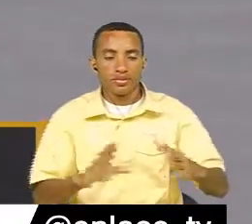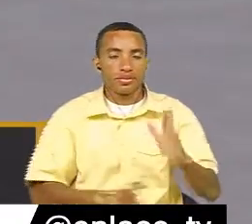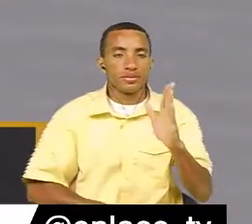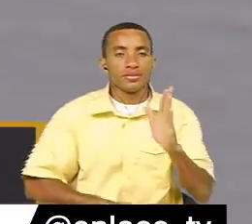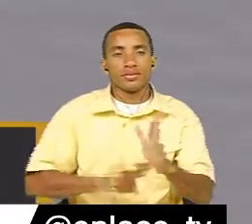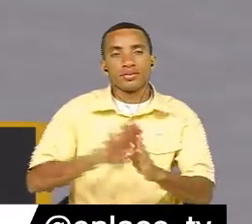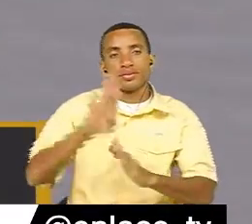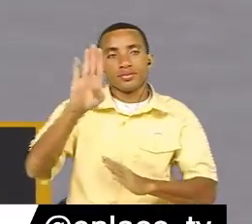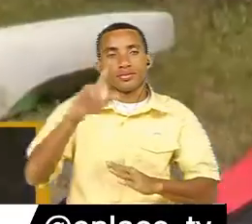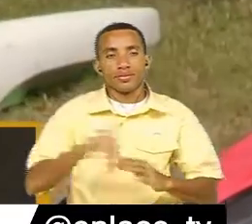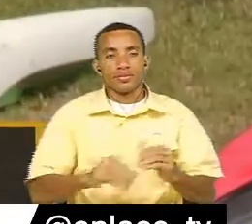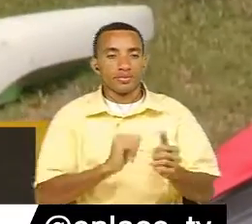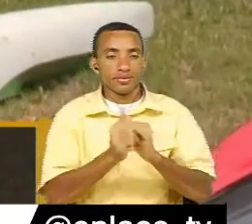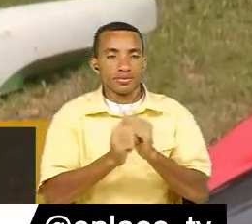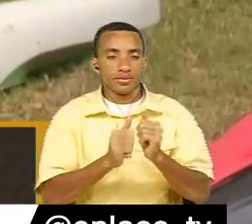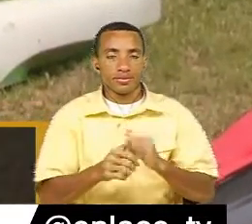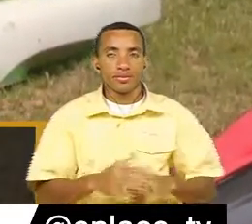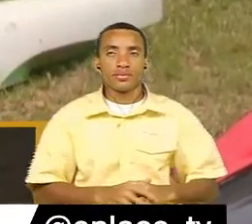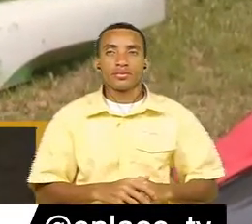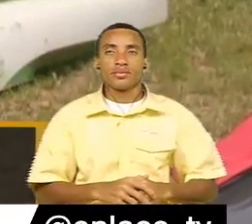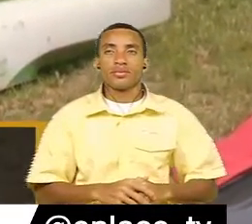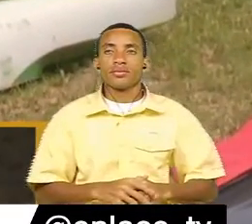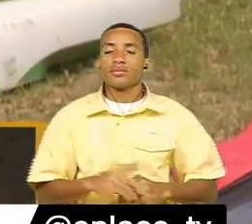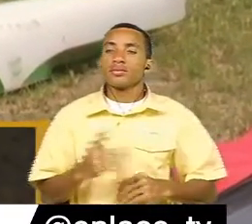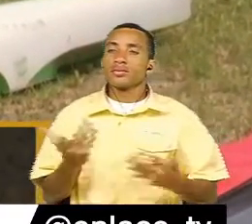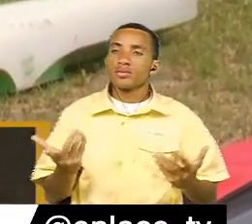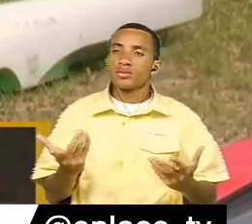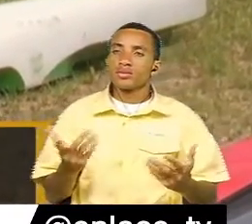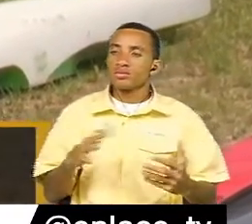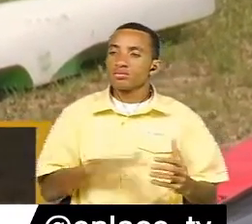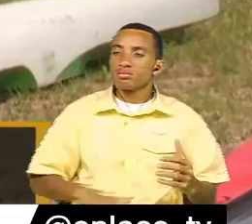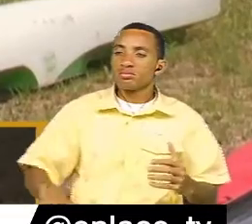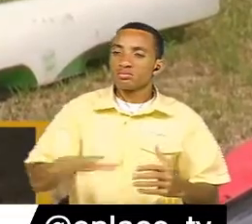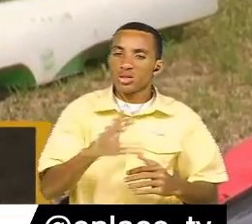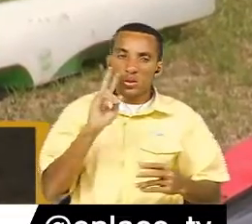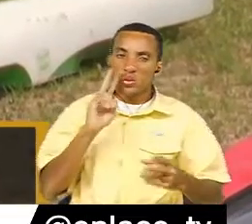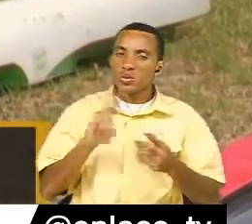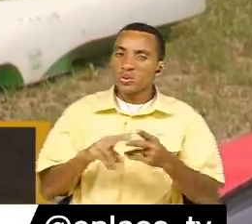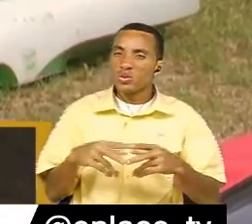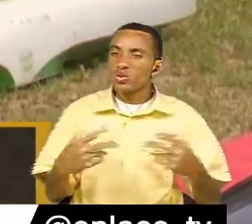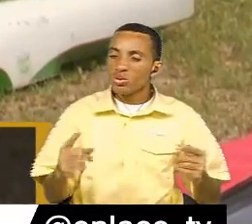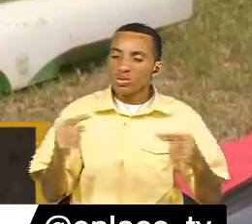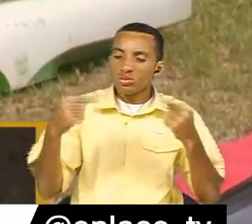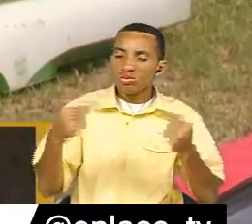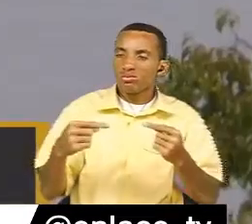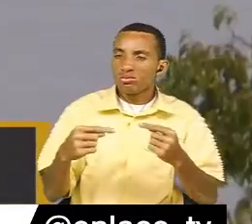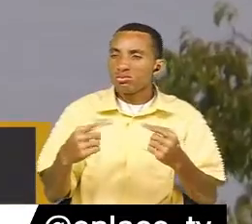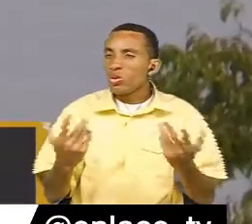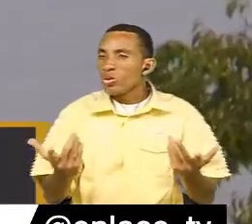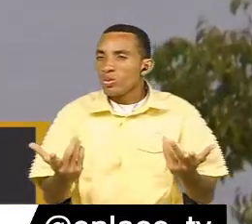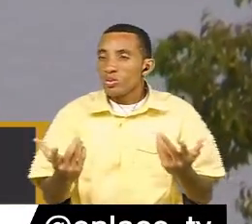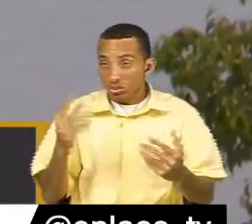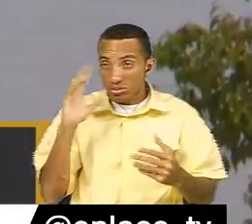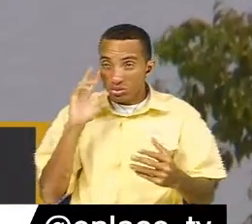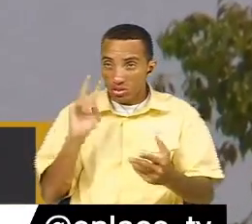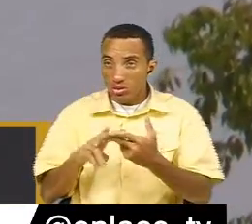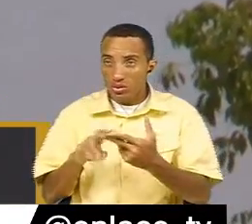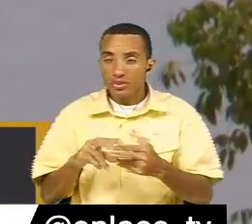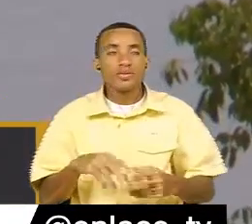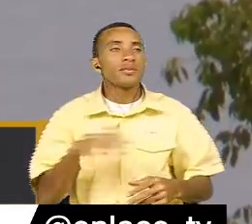rendimiento deportivo a mediano y largo plazo. ¿Qué referencias tienen de este lugar, de lo que van a hacer las competencias aquí? Bueno, nosotros vinimos en el